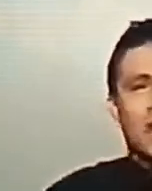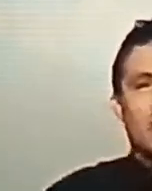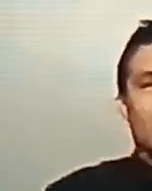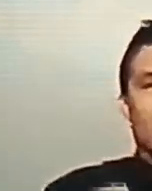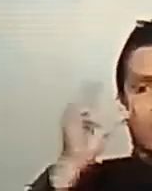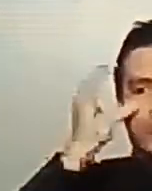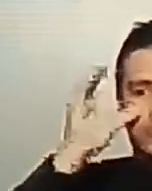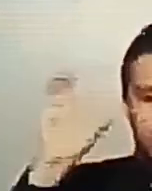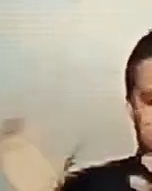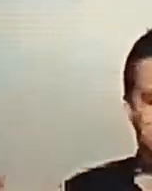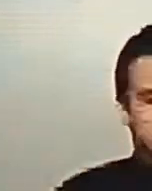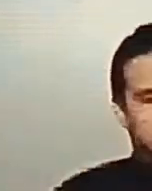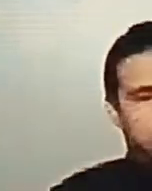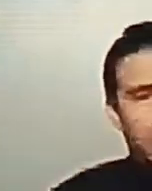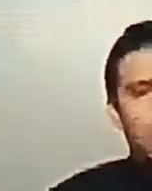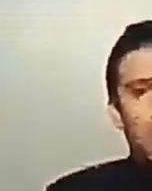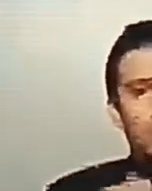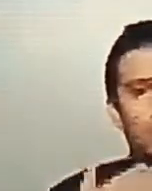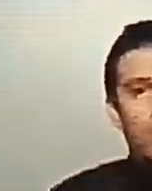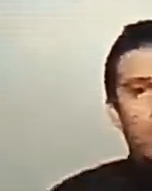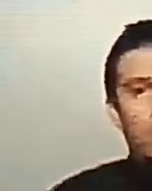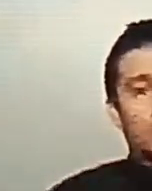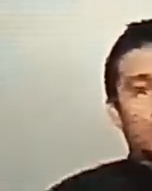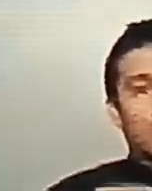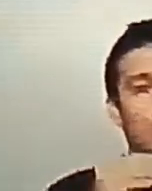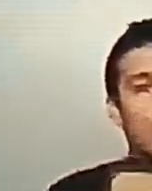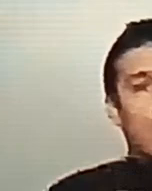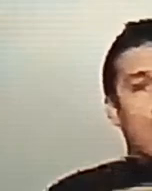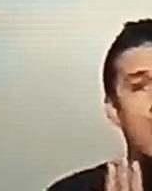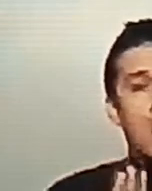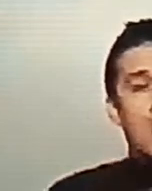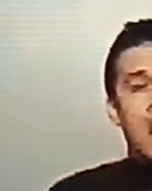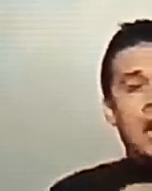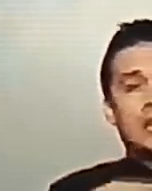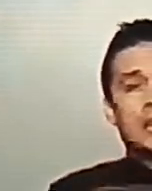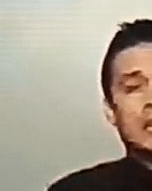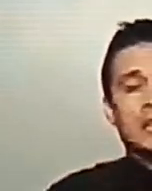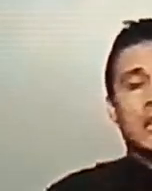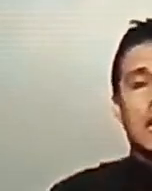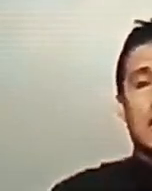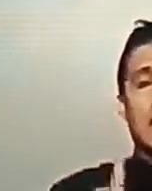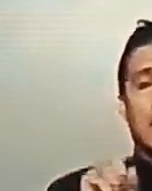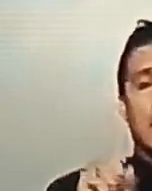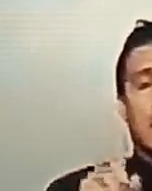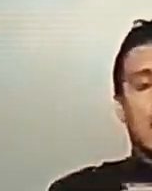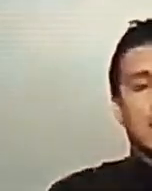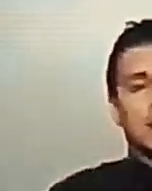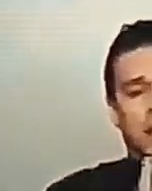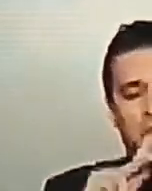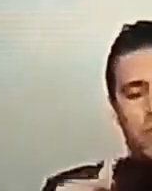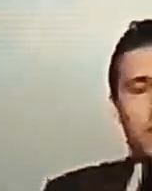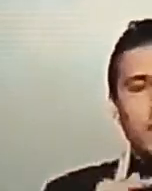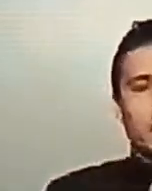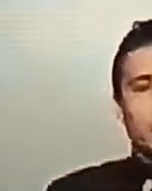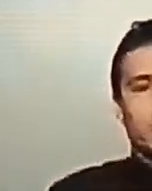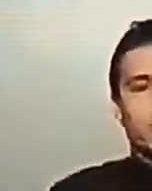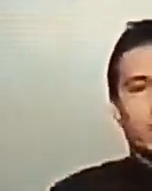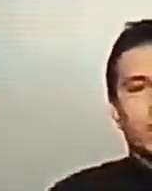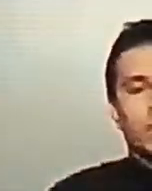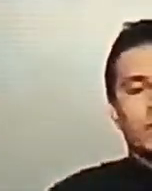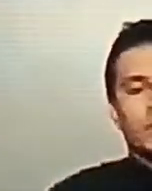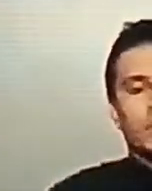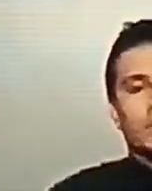social cristianos, pero también del correísmo, que con Jairala y doña Mónica Becerra estuvieron en la prefectura y no han hecho